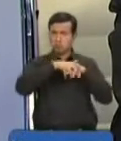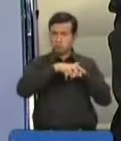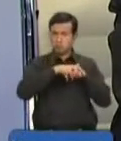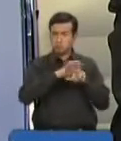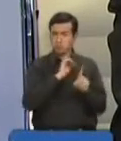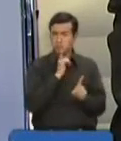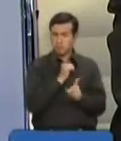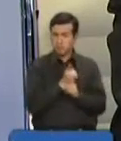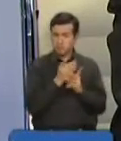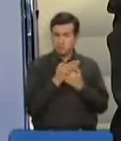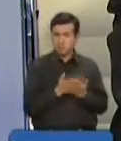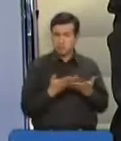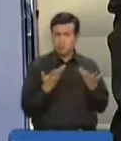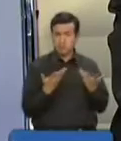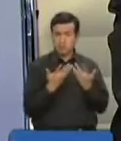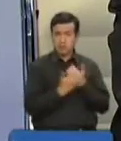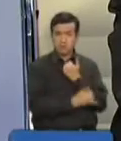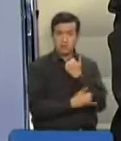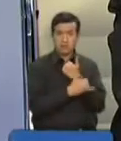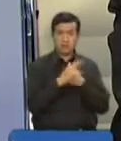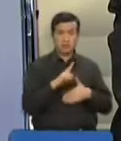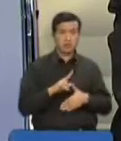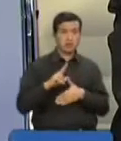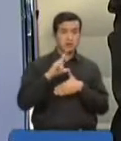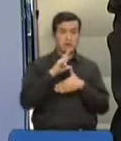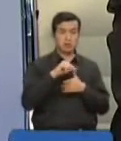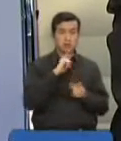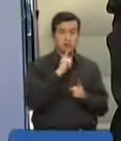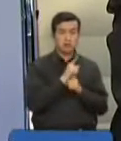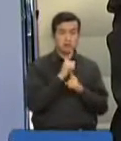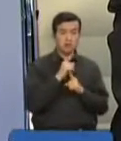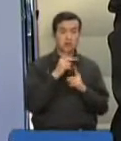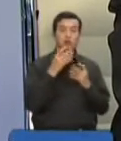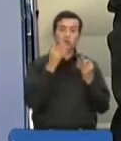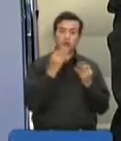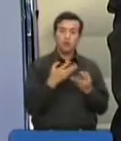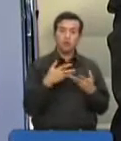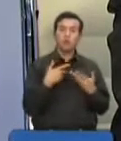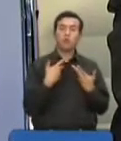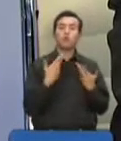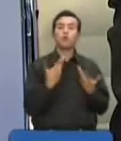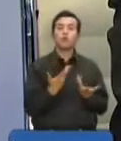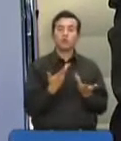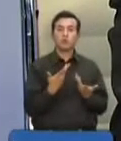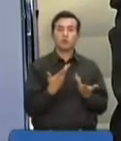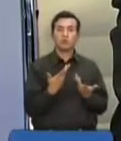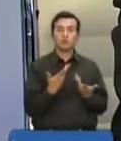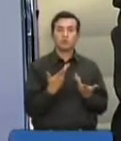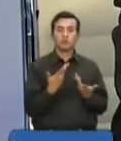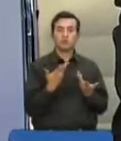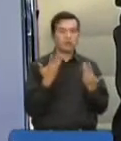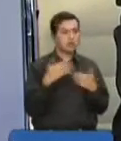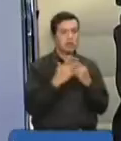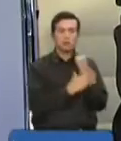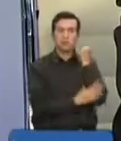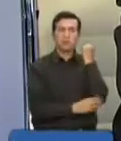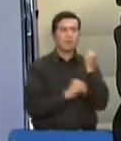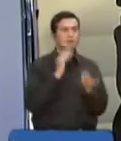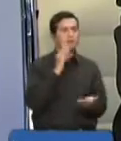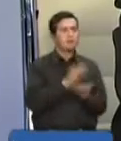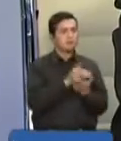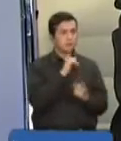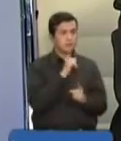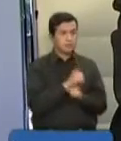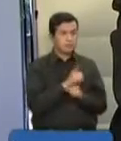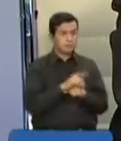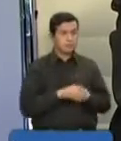integración regional de los países latinoamericanos y caribeños a efectos de poder lograr la erradicación de la pobreza que tanto